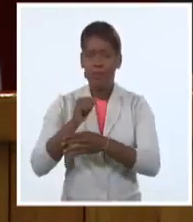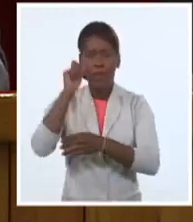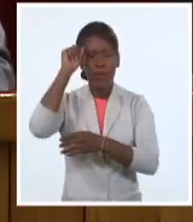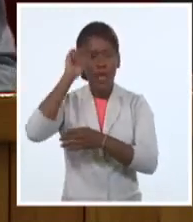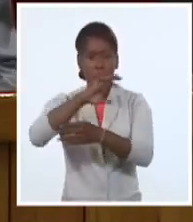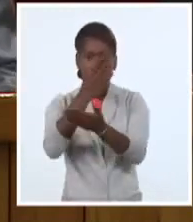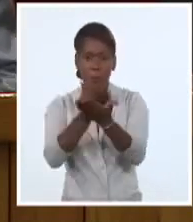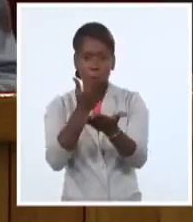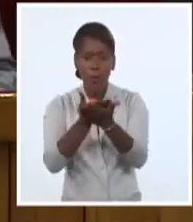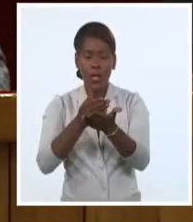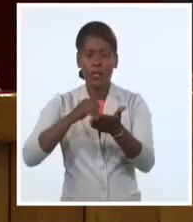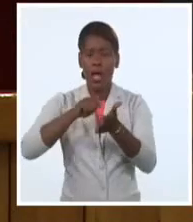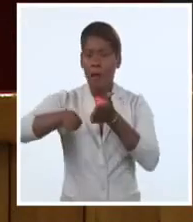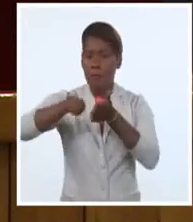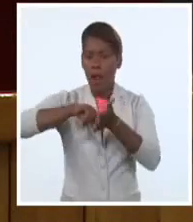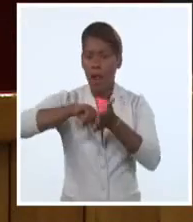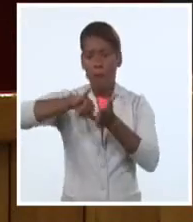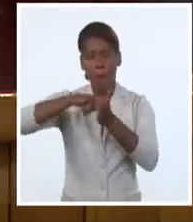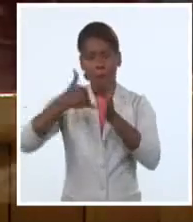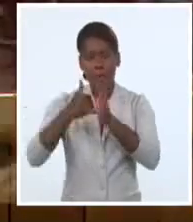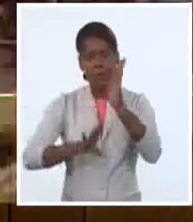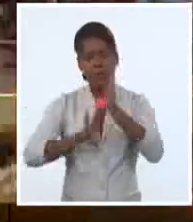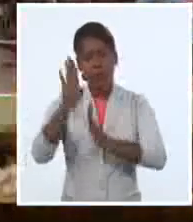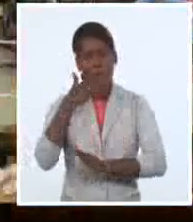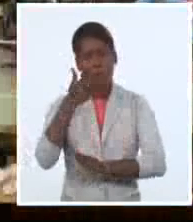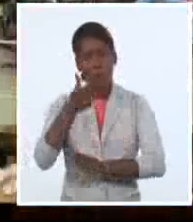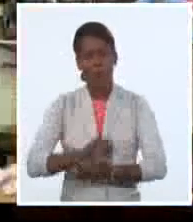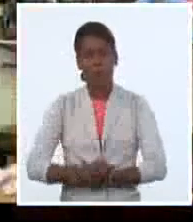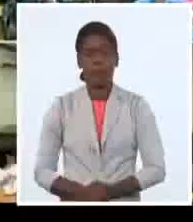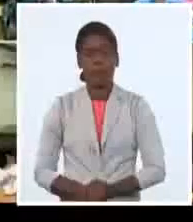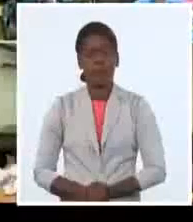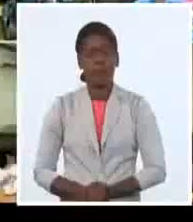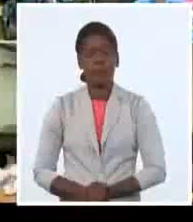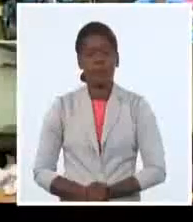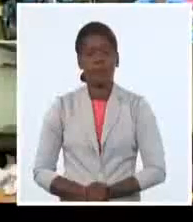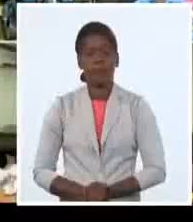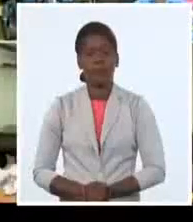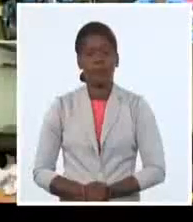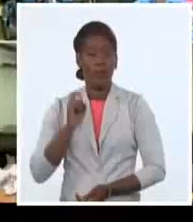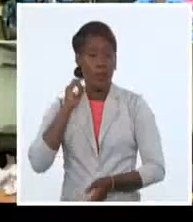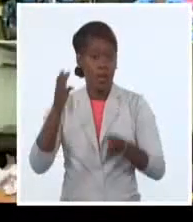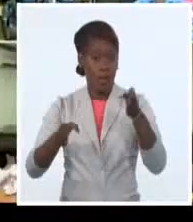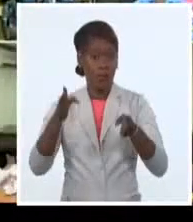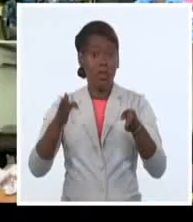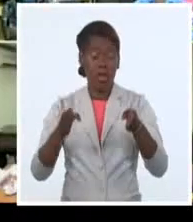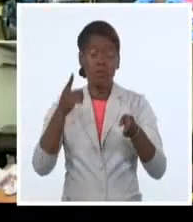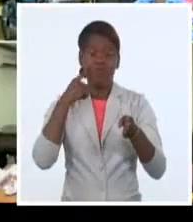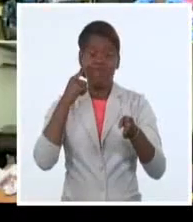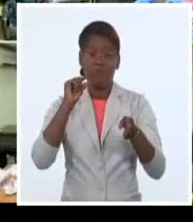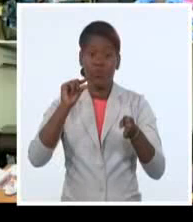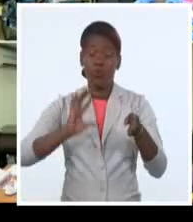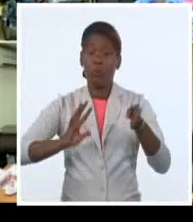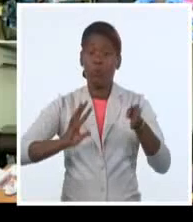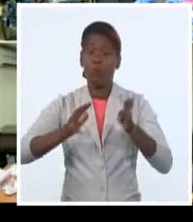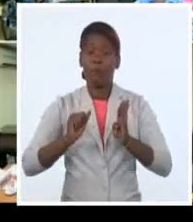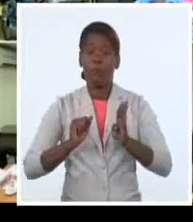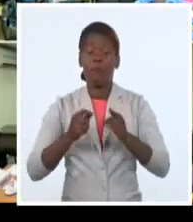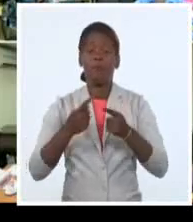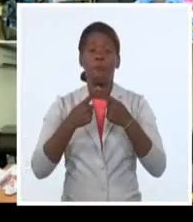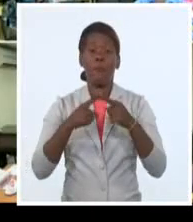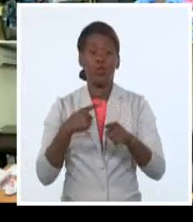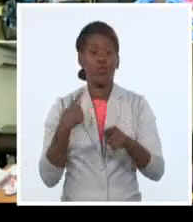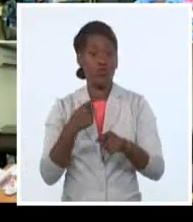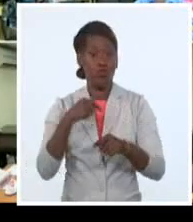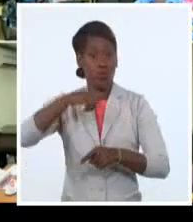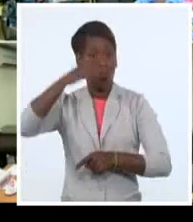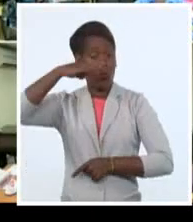complementan la estrategia económica y social. Paralelamente, este año de tantas restricciones, nuestro Estado ha desarrollado una